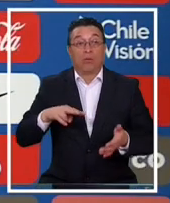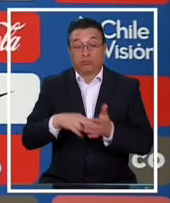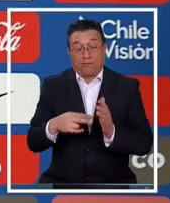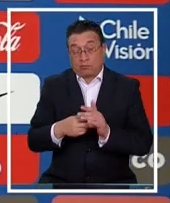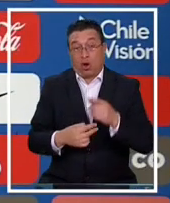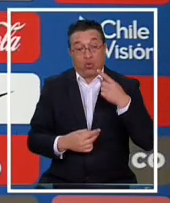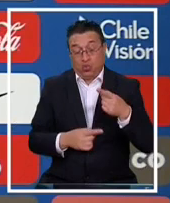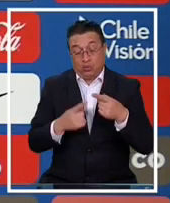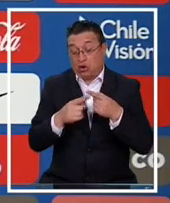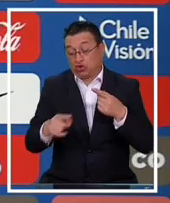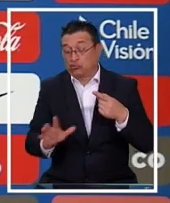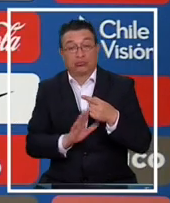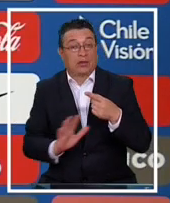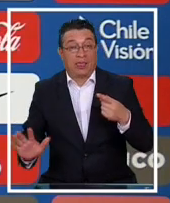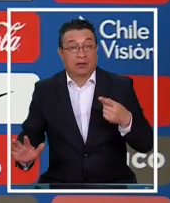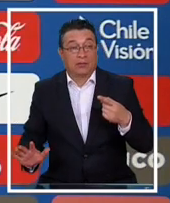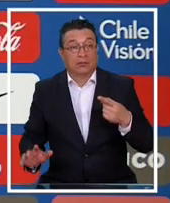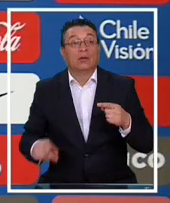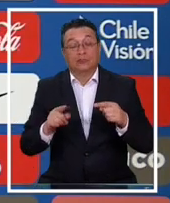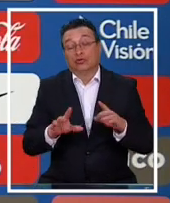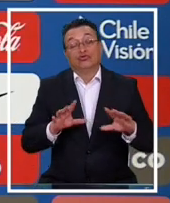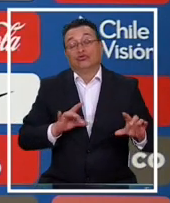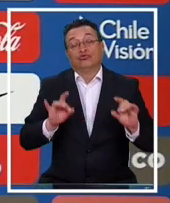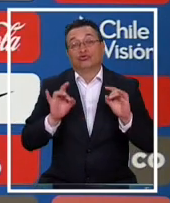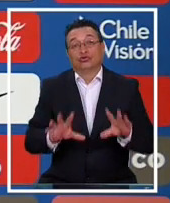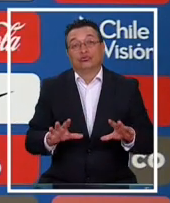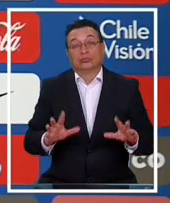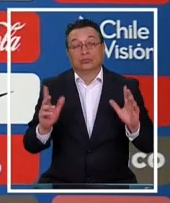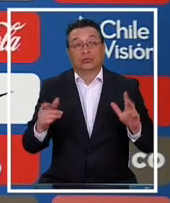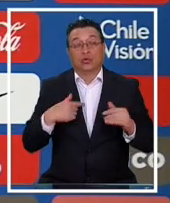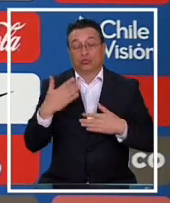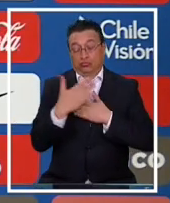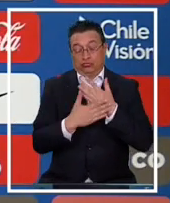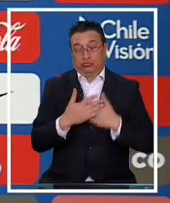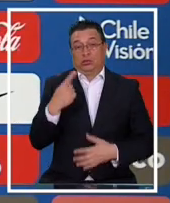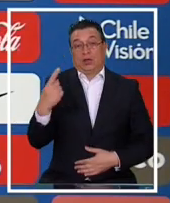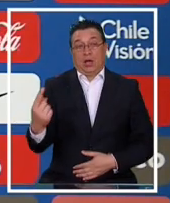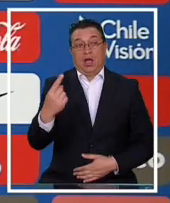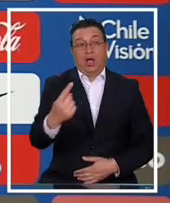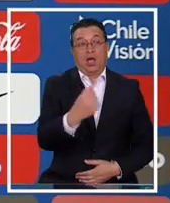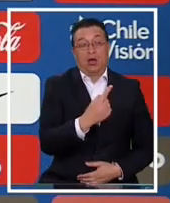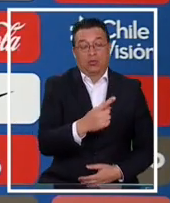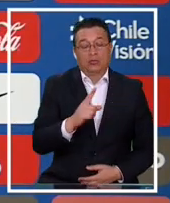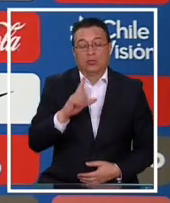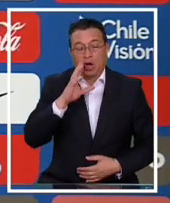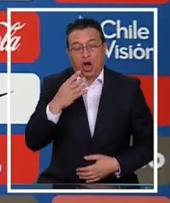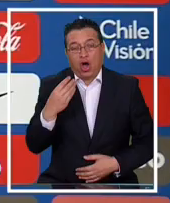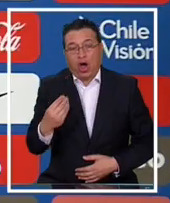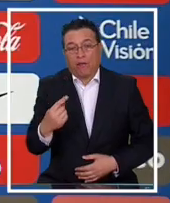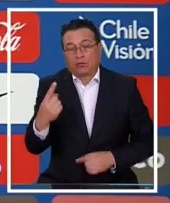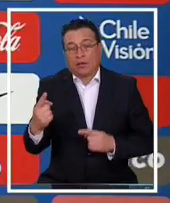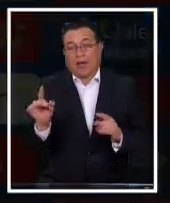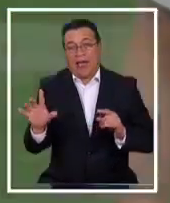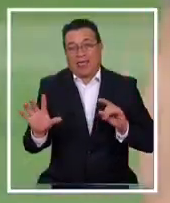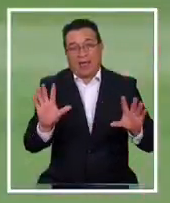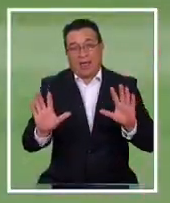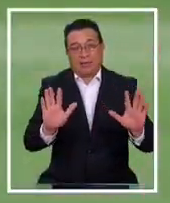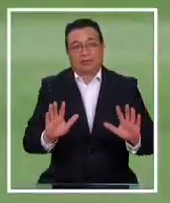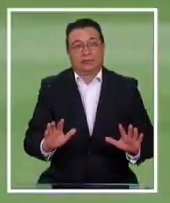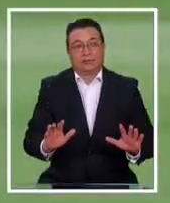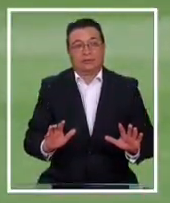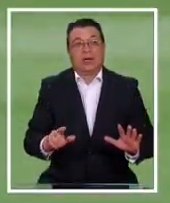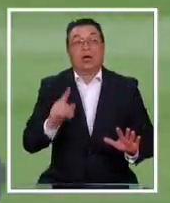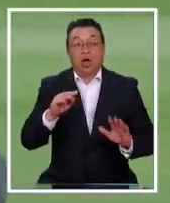otro. Y bueno, estas cosas pasan, ¿no? Hay una cuestión también de autocuidado que, bueno, que evidentemente es referencial para cada deportista, ¿no? Pero